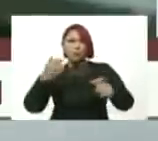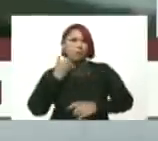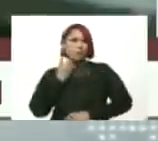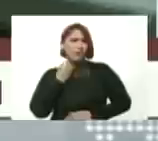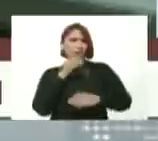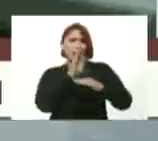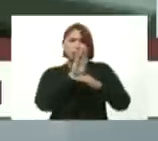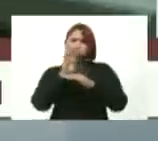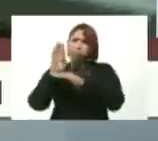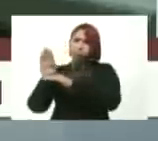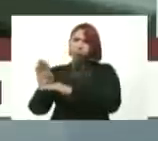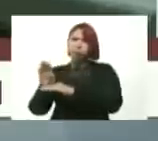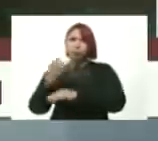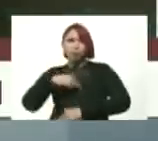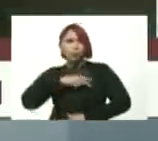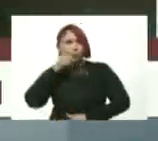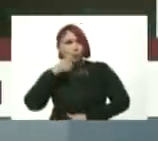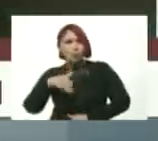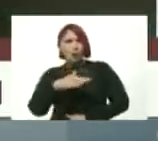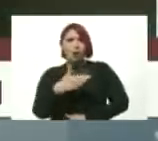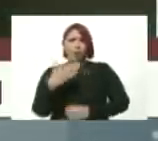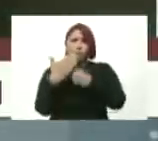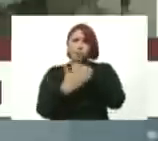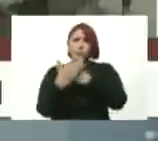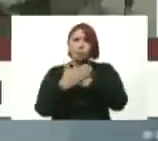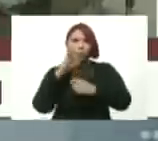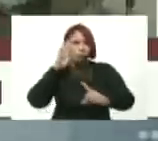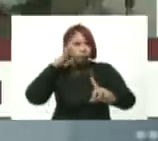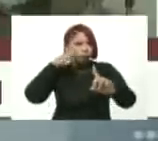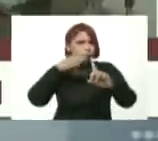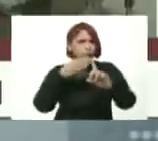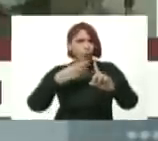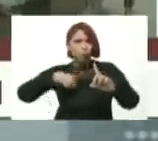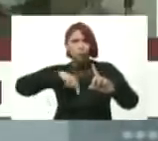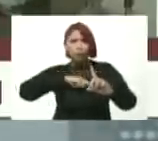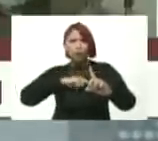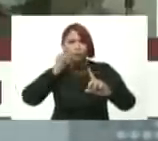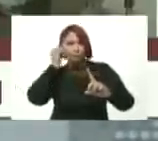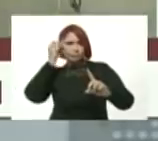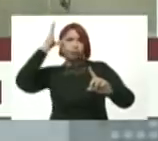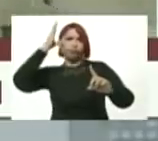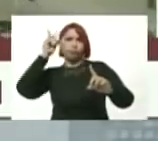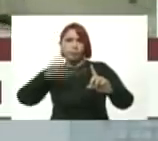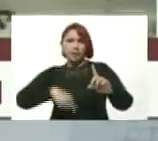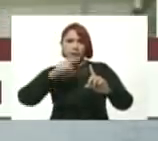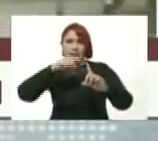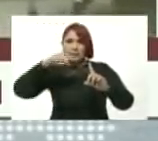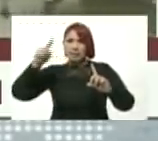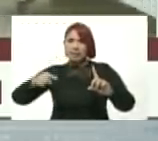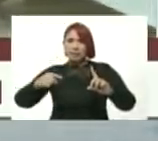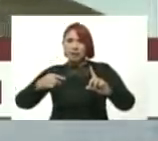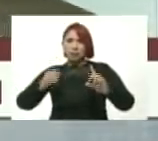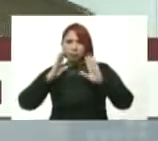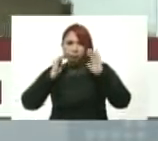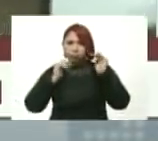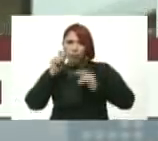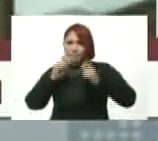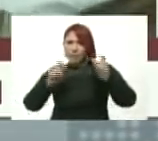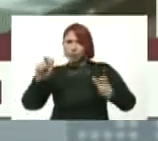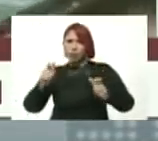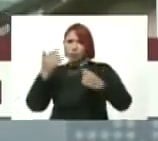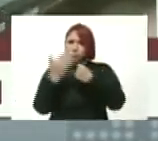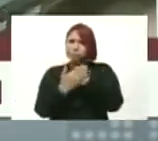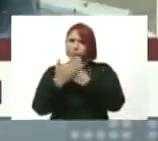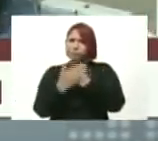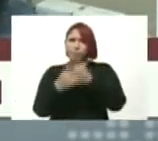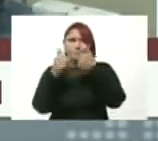nuestro pueblo y volcar todas nuestras energías capacidades para atender a la gente